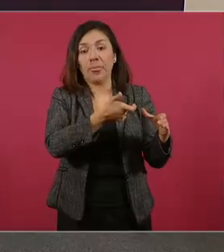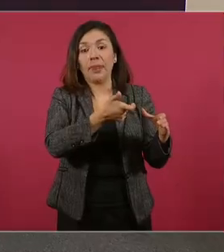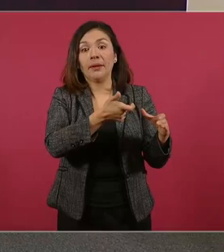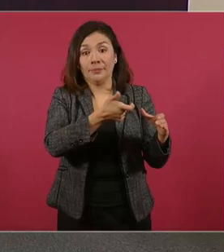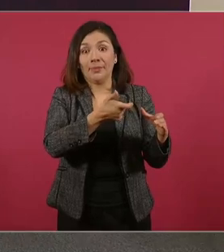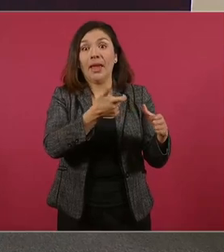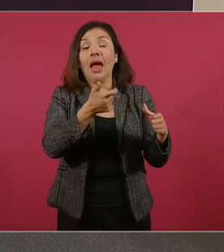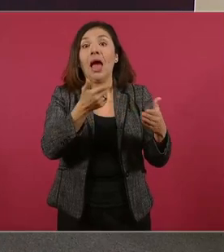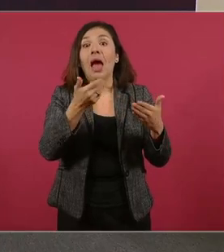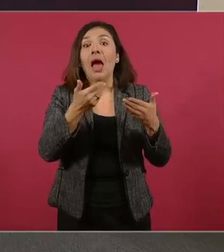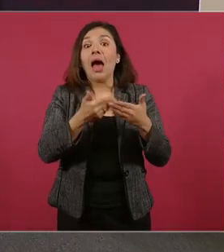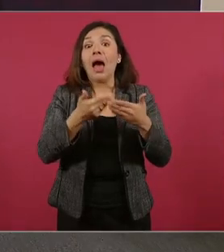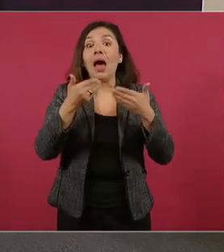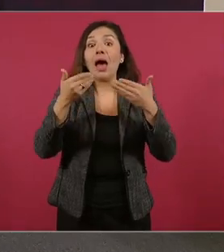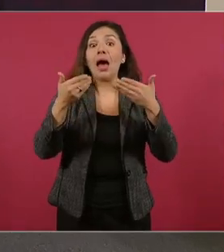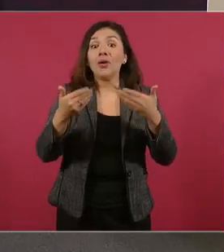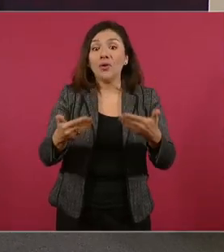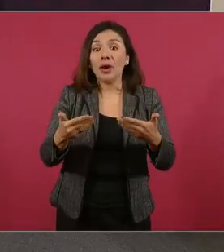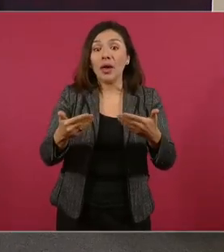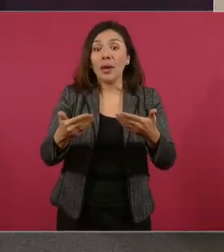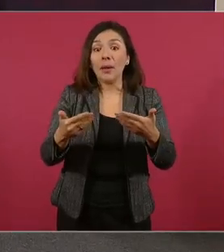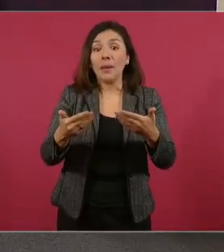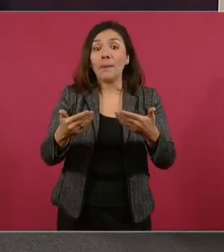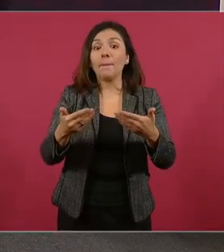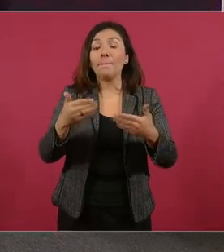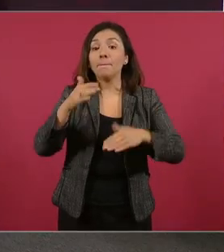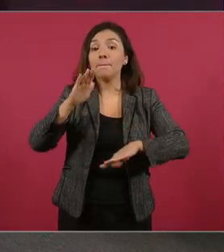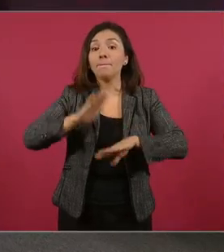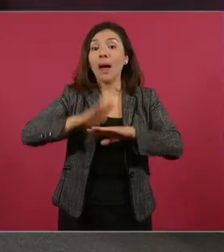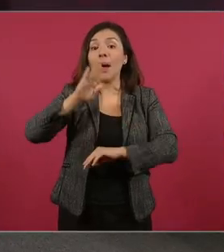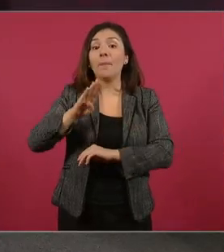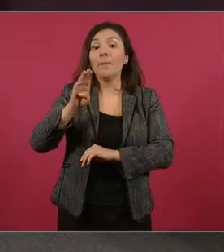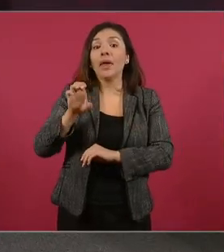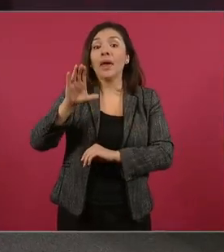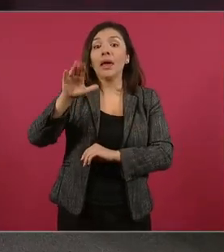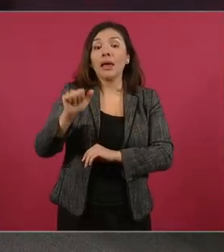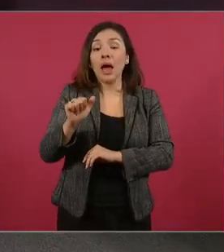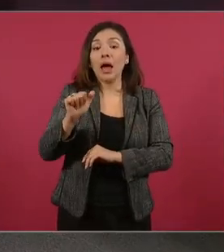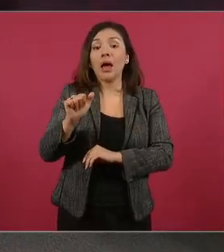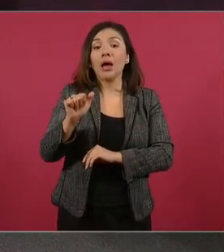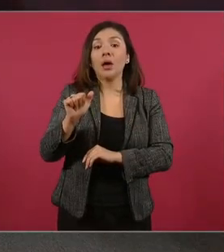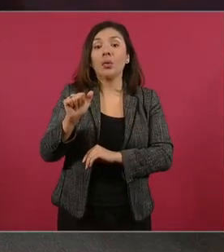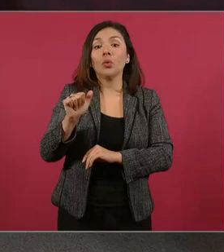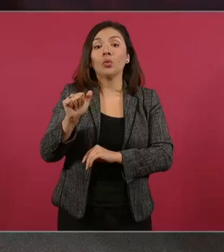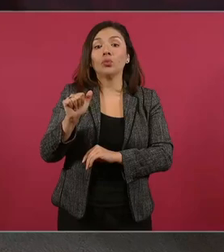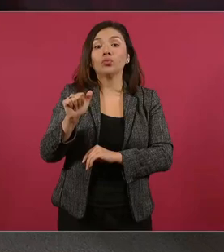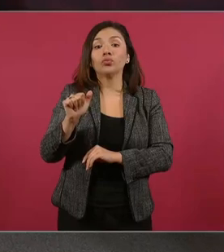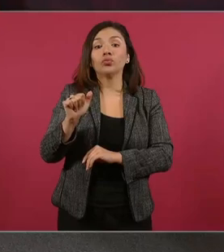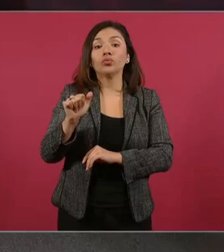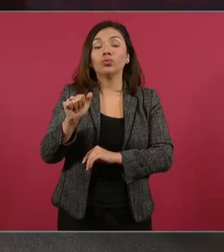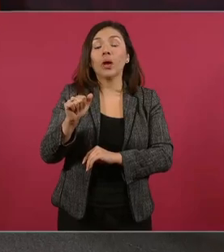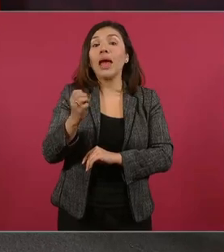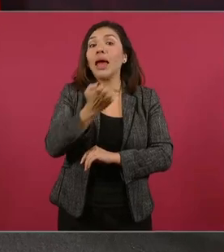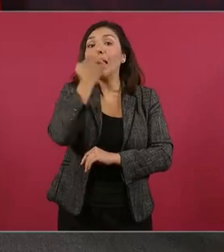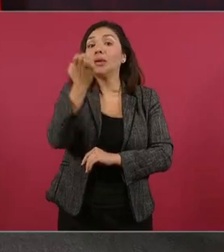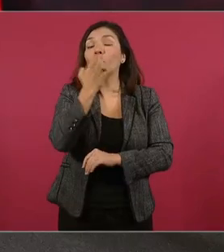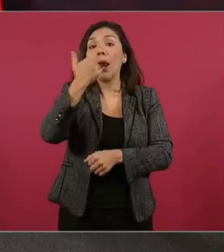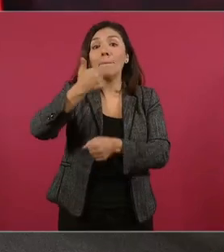ahora van a recibir becas solo para primaria,